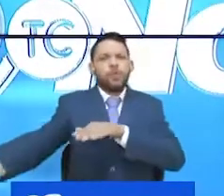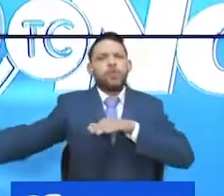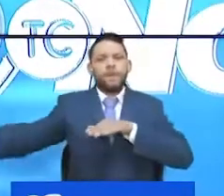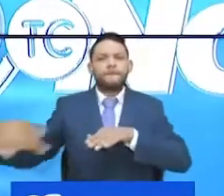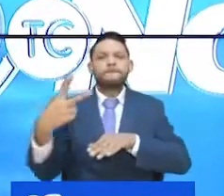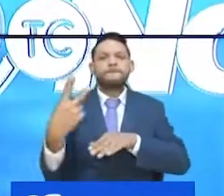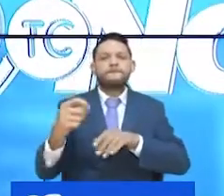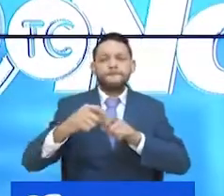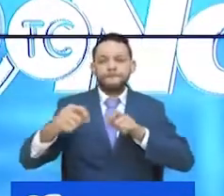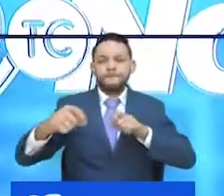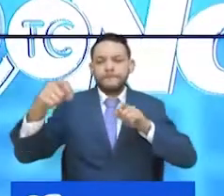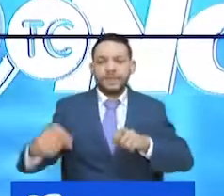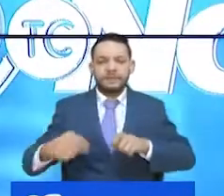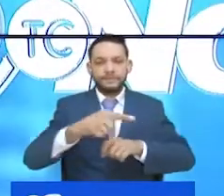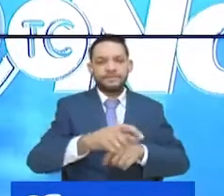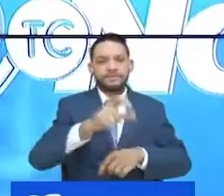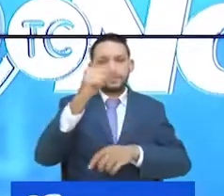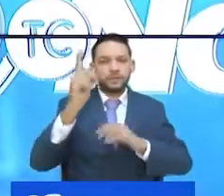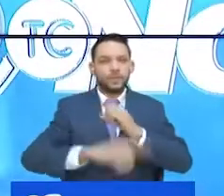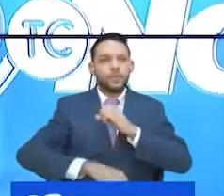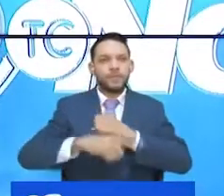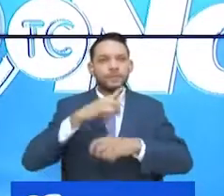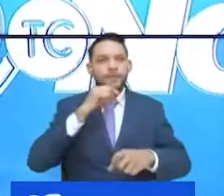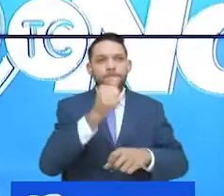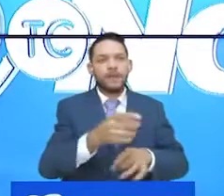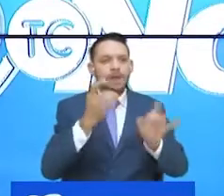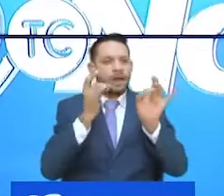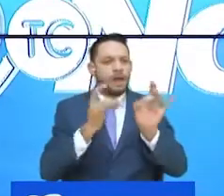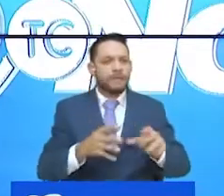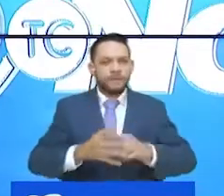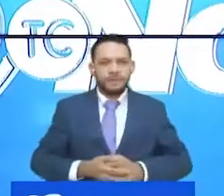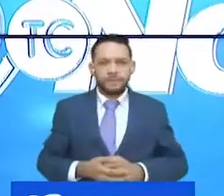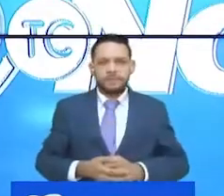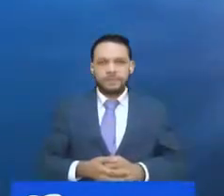metros. El implicado fue señalado como un transportador informal.